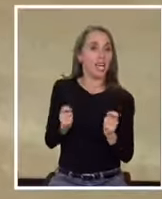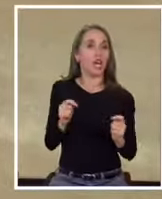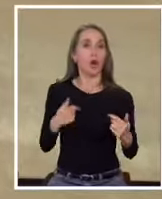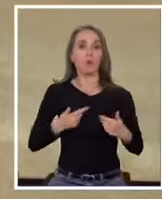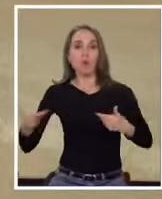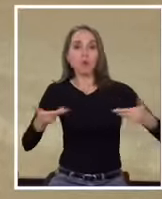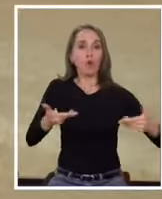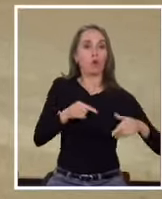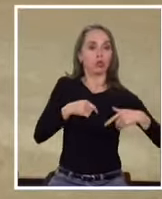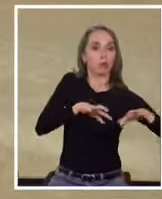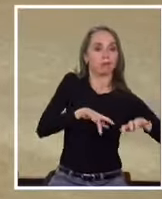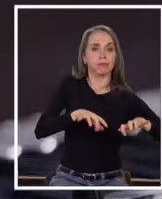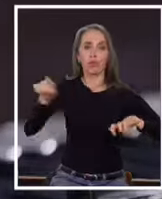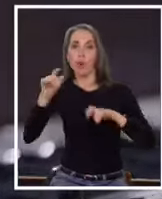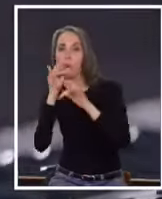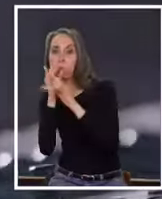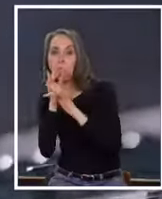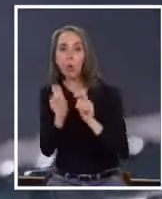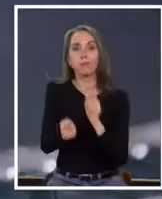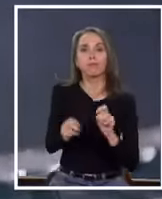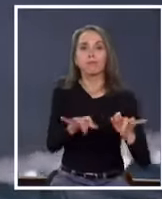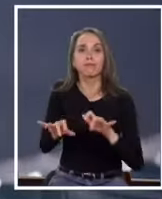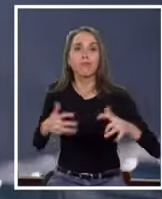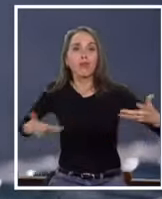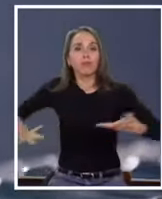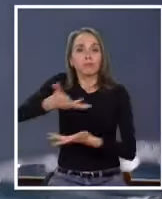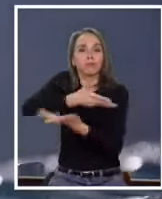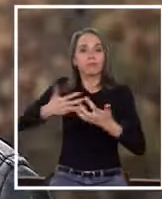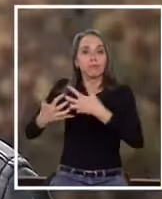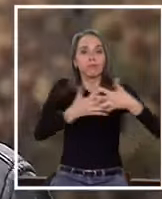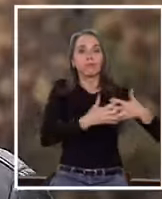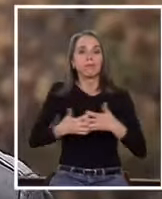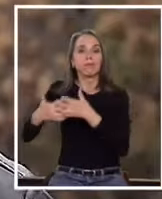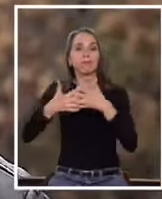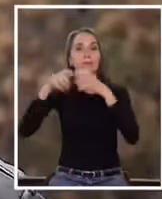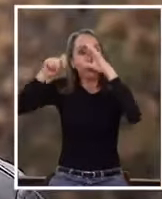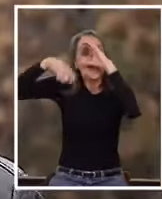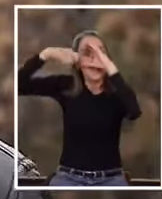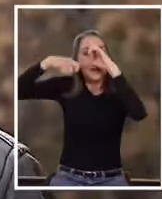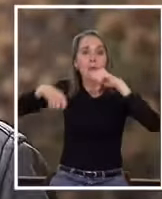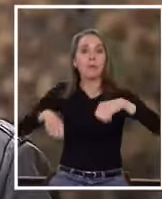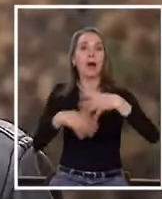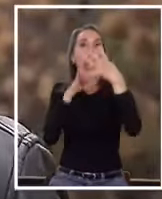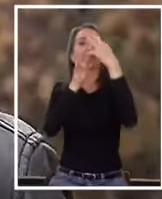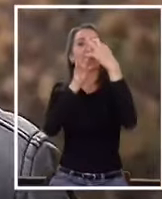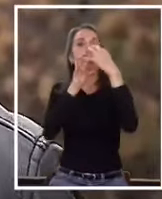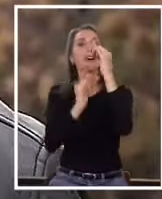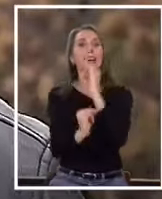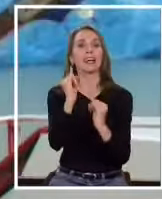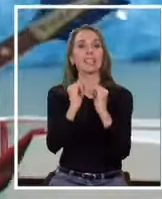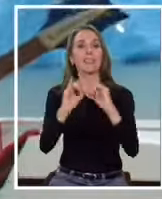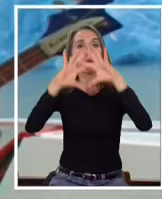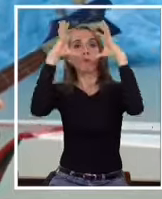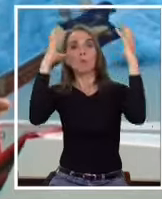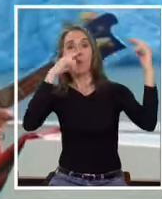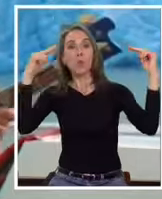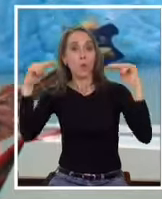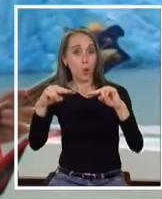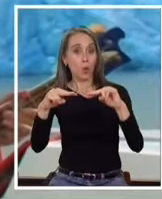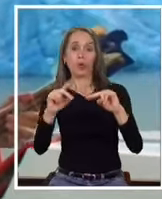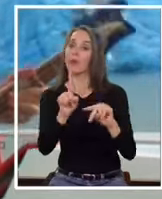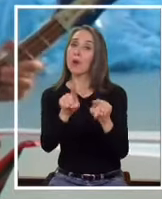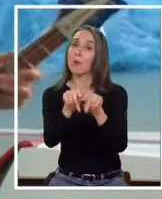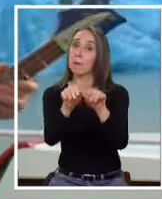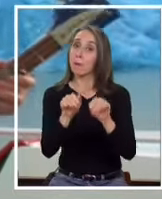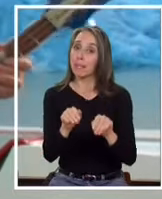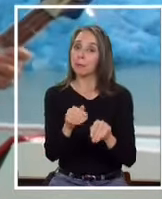y todas esas cosas que solo se consiguen con un escenario o en este caso ahí en una grabación por streaming que va a llegar a gran parte el mundo. Aunque igual no es lo